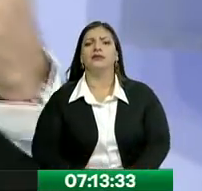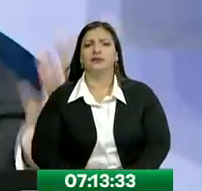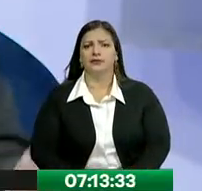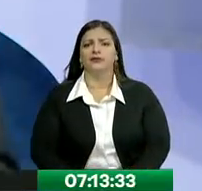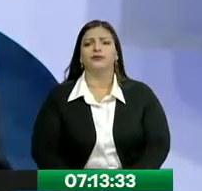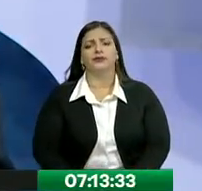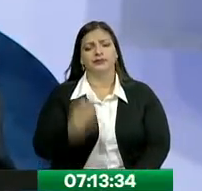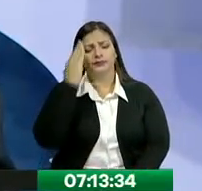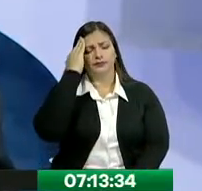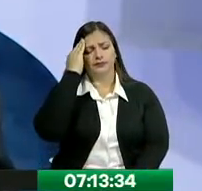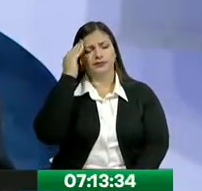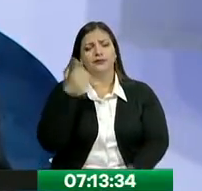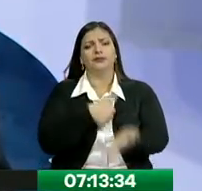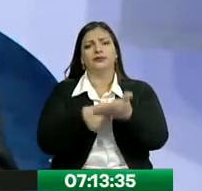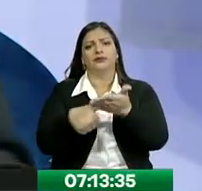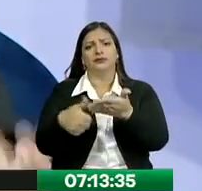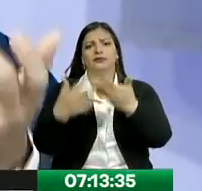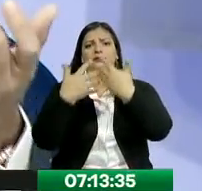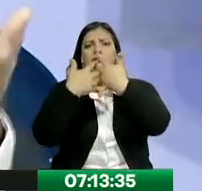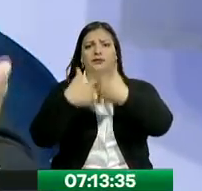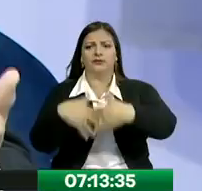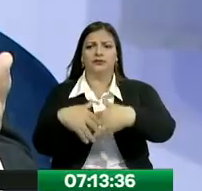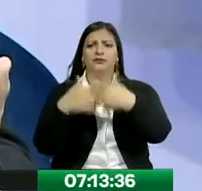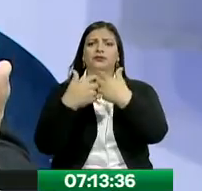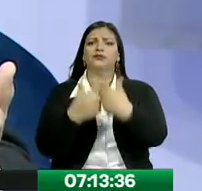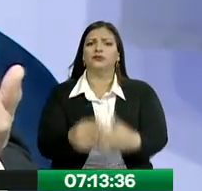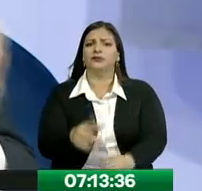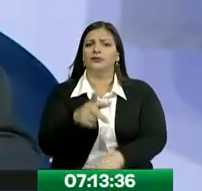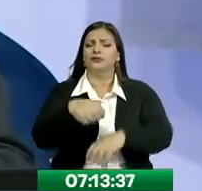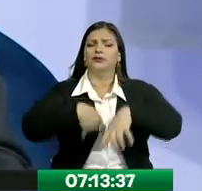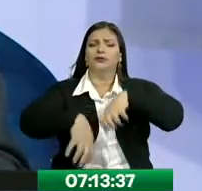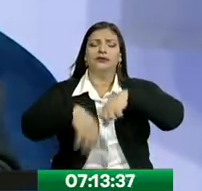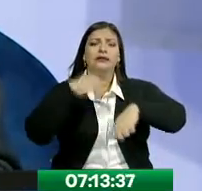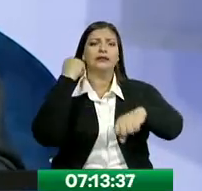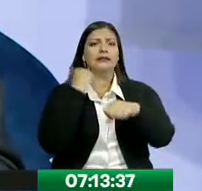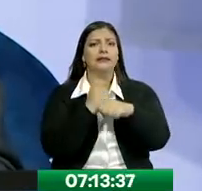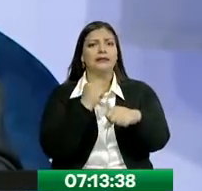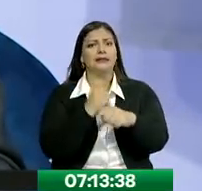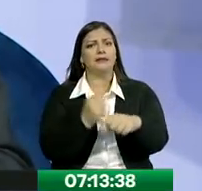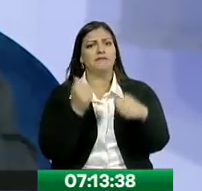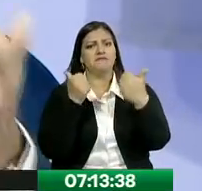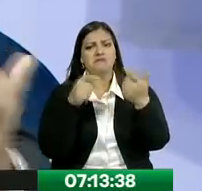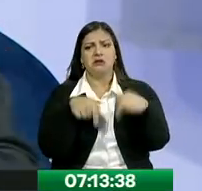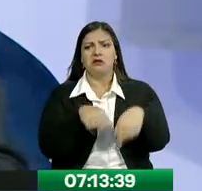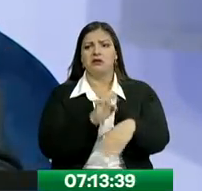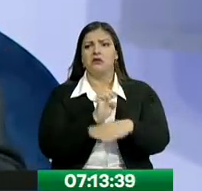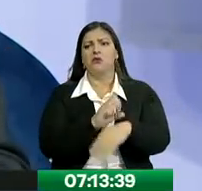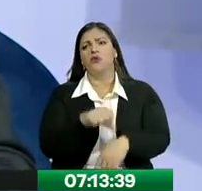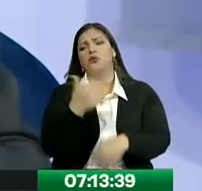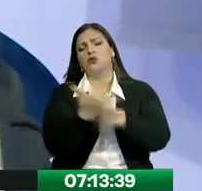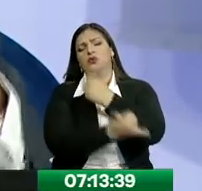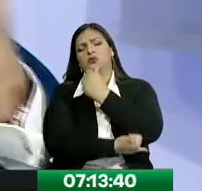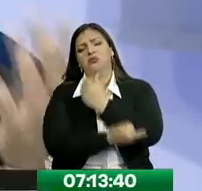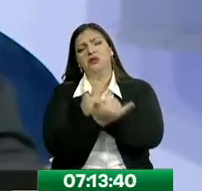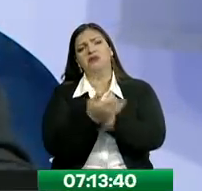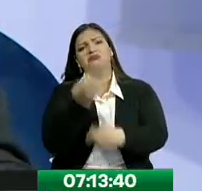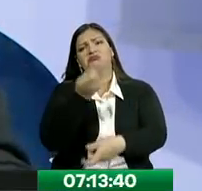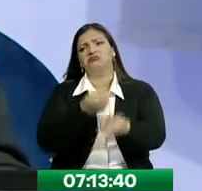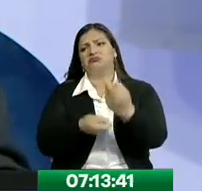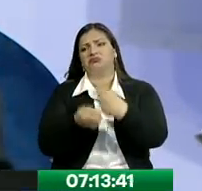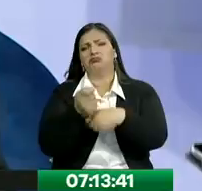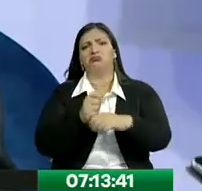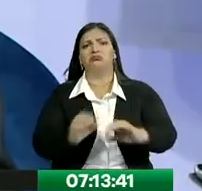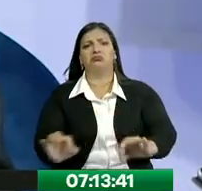nacional, sino a nivel internacional. Creo que ambas carteras pueden ser perfectamente funcionables y